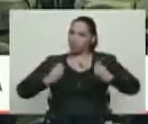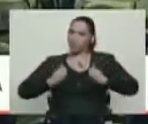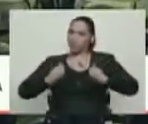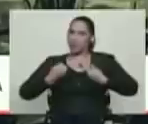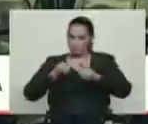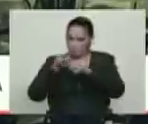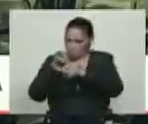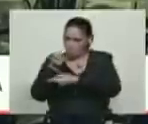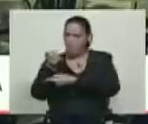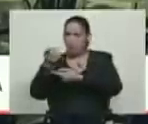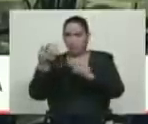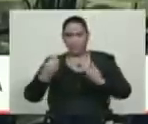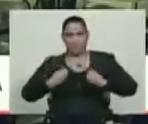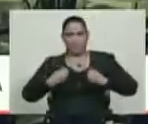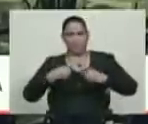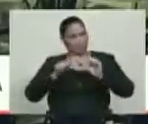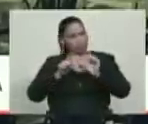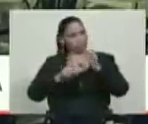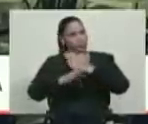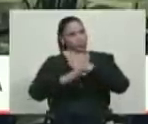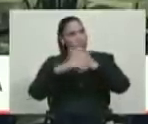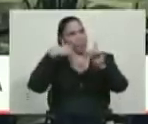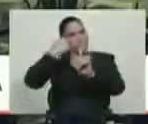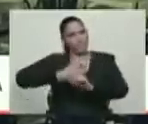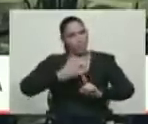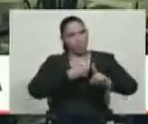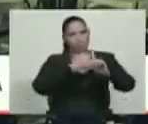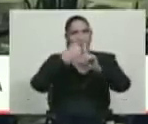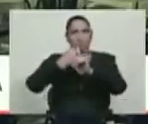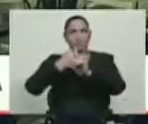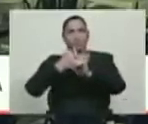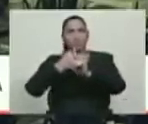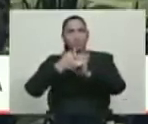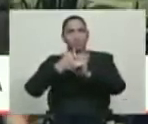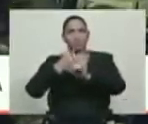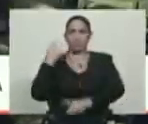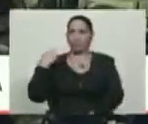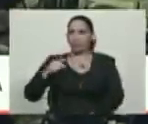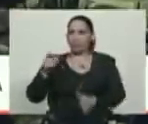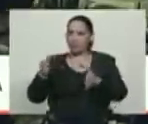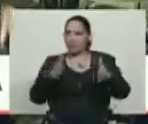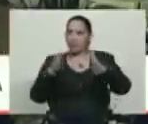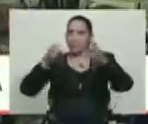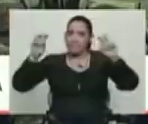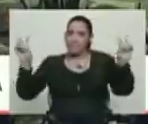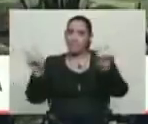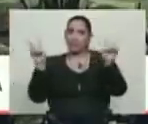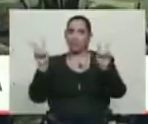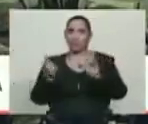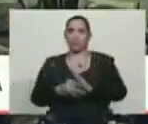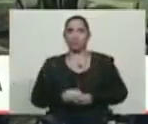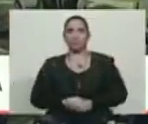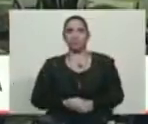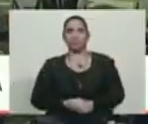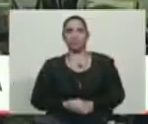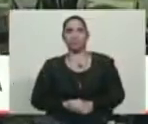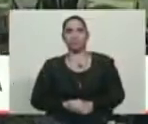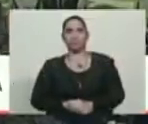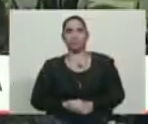usted vive y seguimos en esta lucha que tiene como destino la victoria.